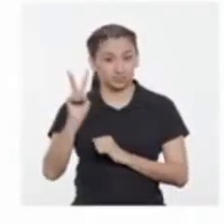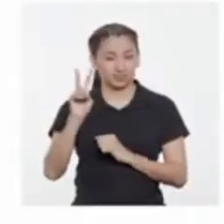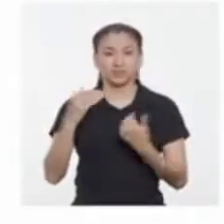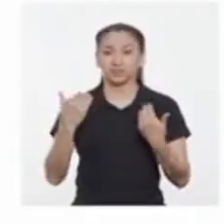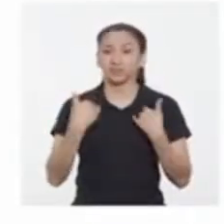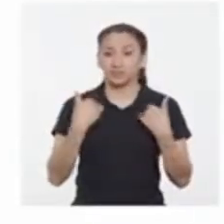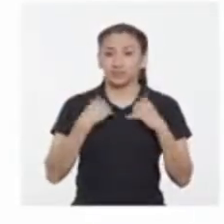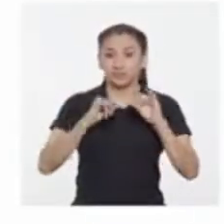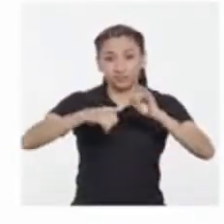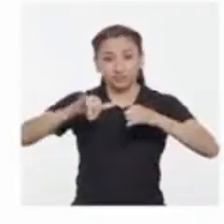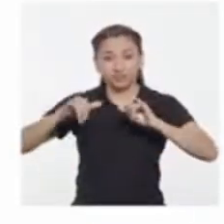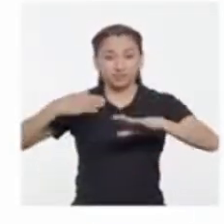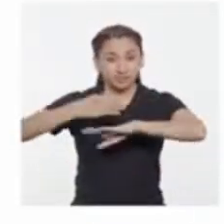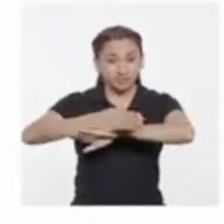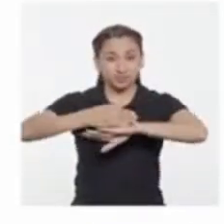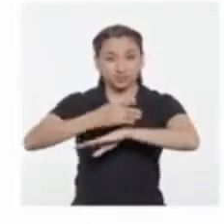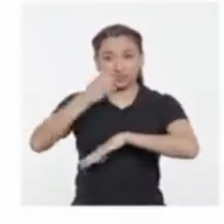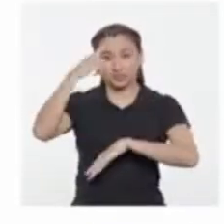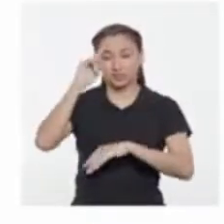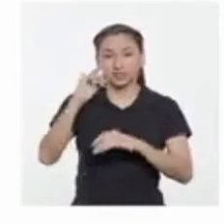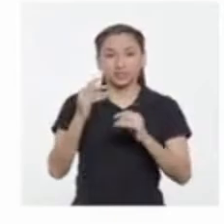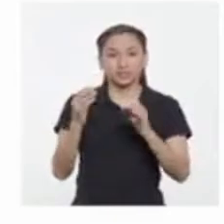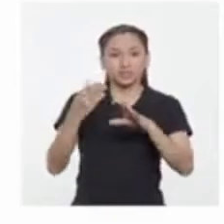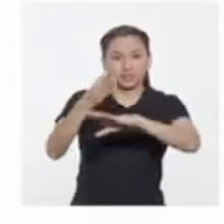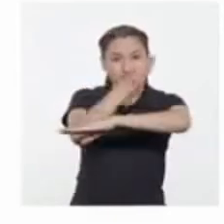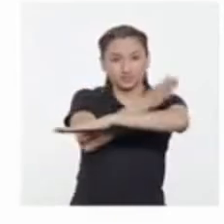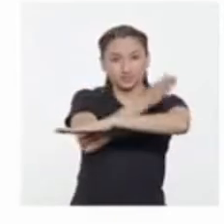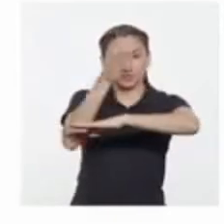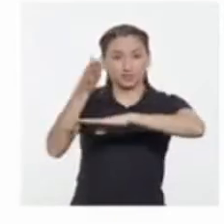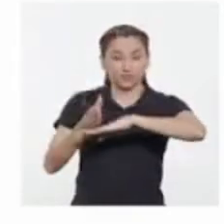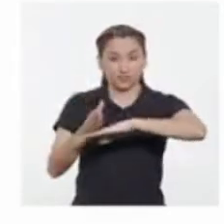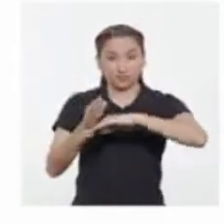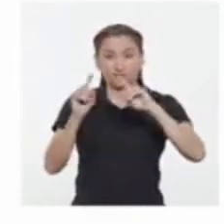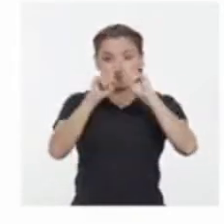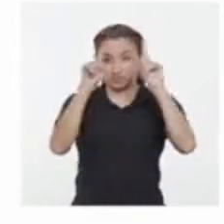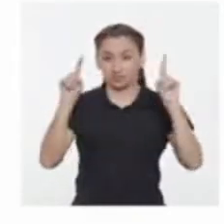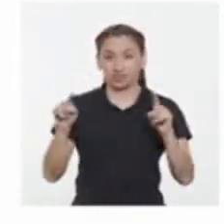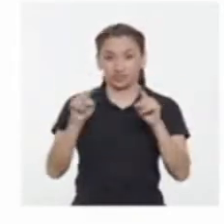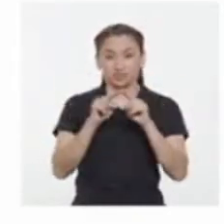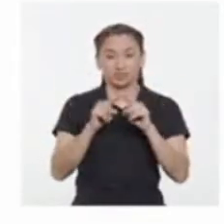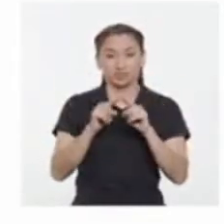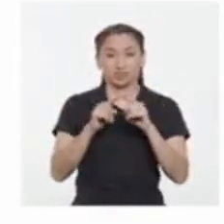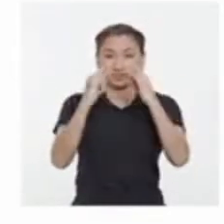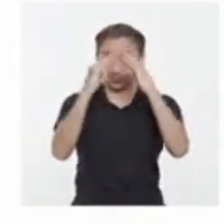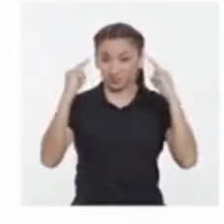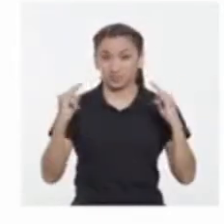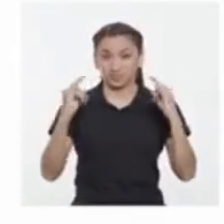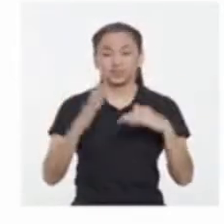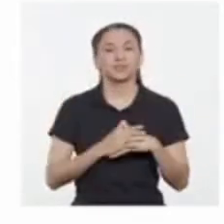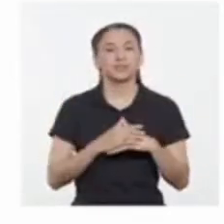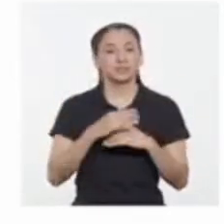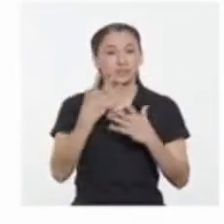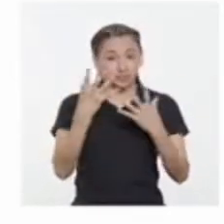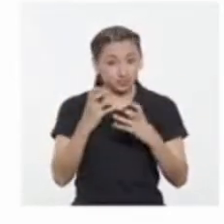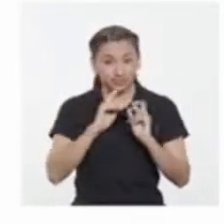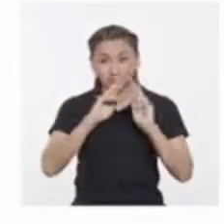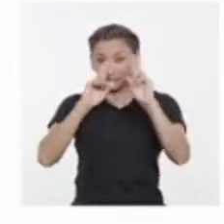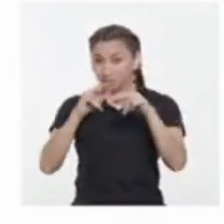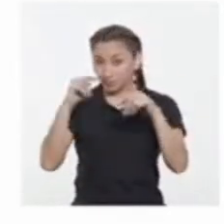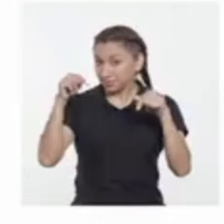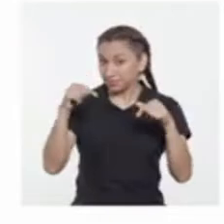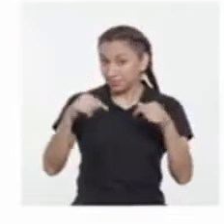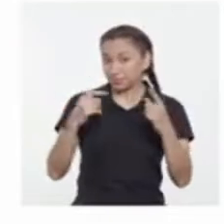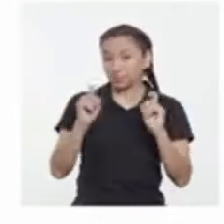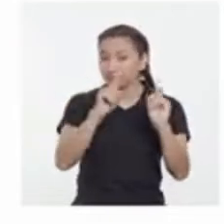lineales de listones de madera se necesitan para la cara anterior y posterior de la estructura del fitotoldo? Para responder